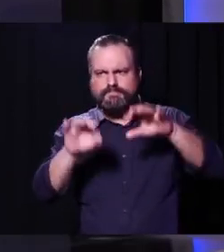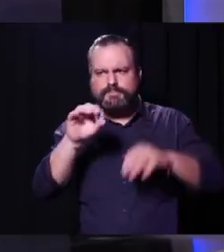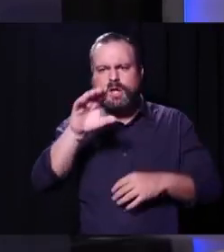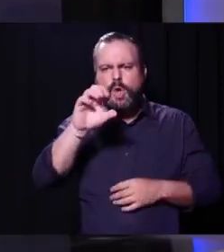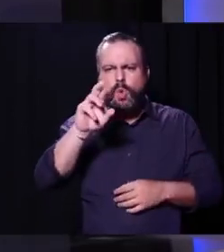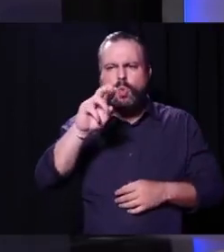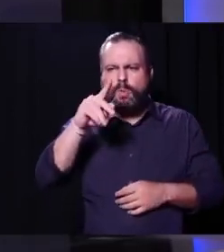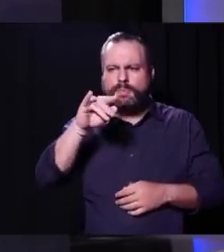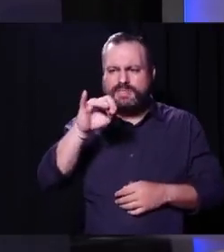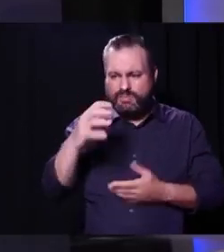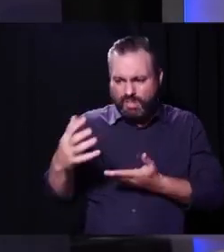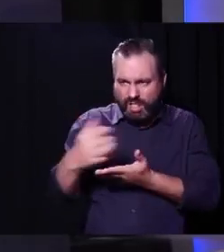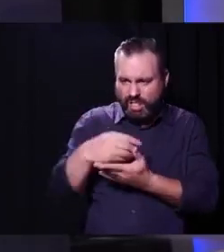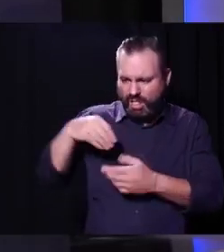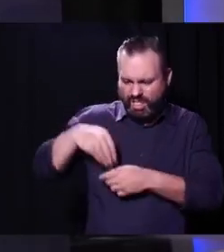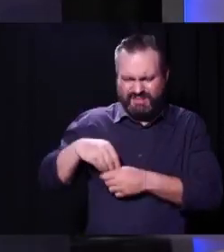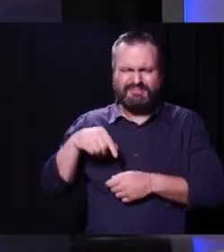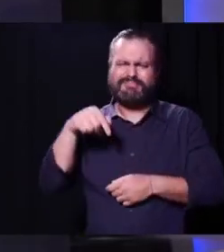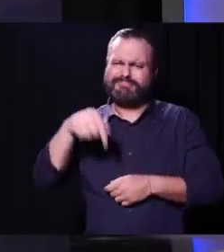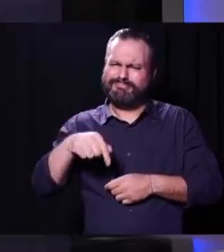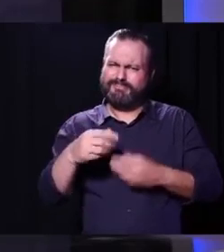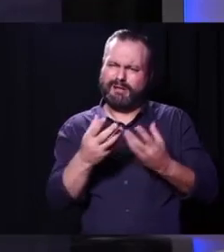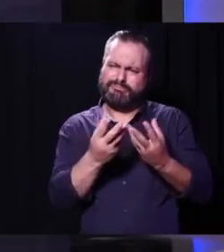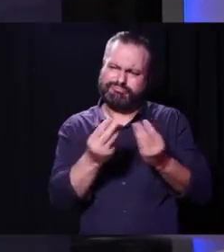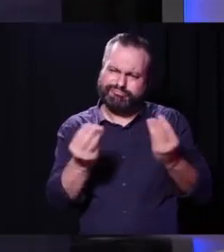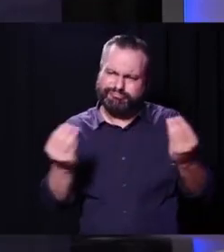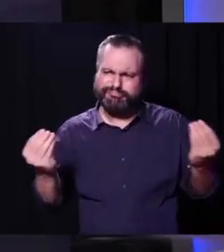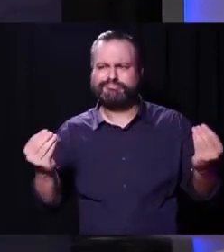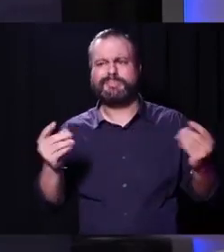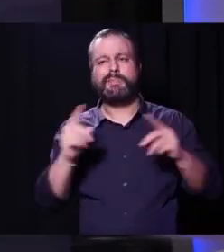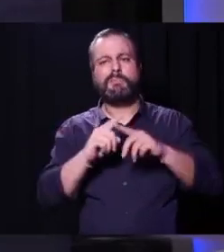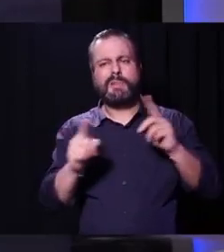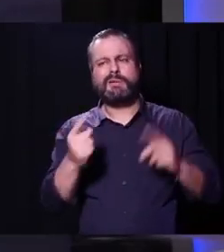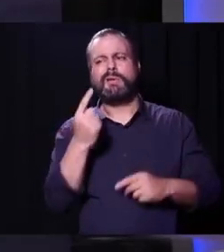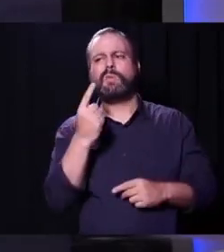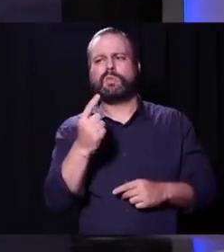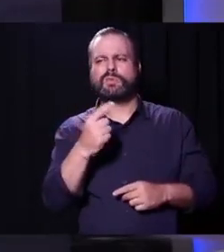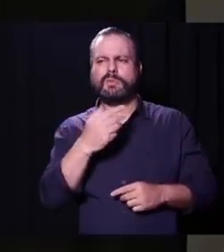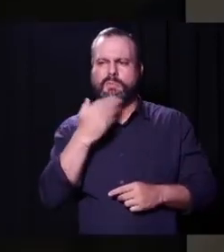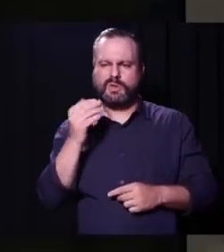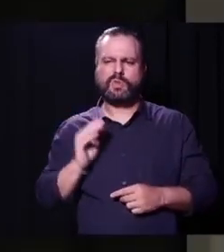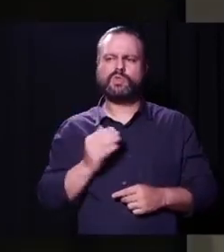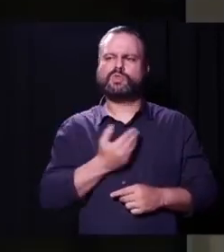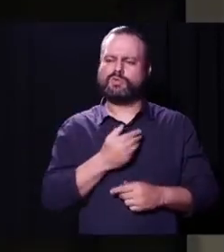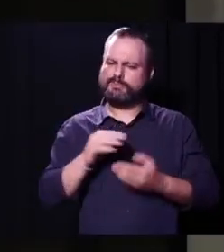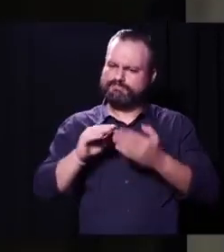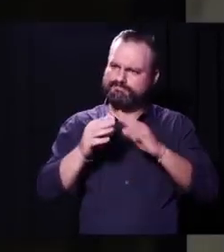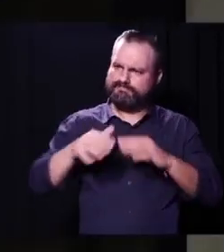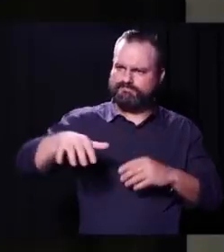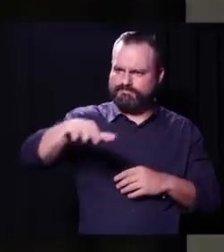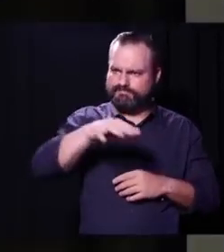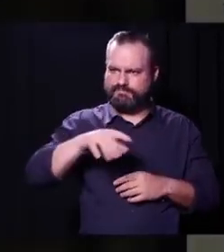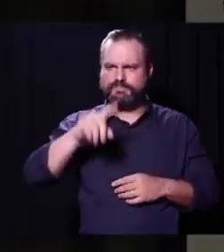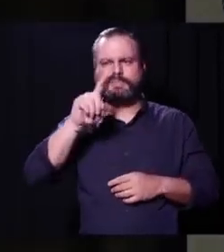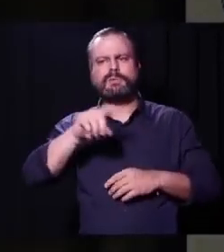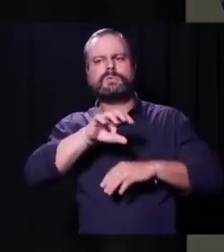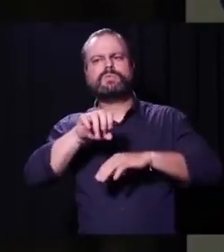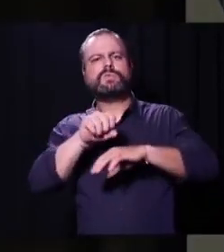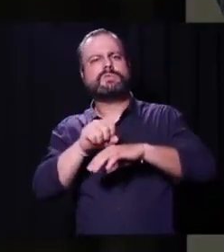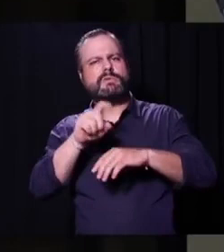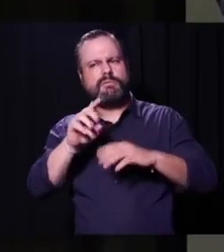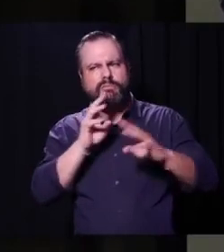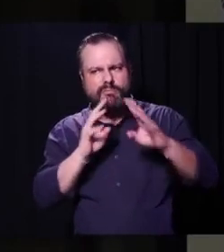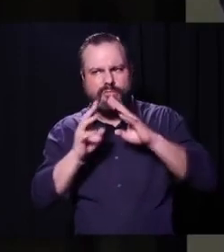Ese es el enemigo número uno de nuestra sociedad. Es lo que desvía recursos para todo esto que estamos hablando, ese